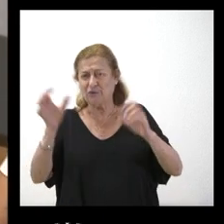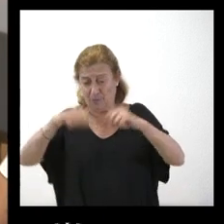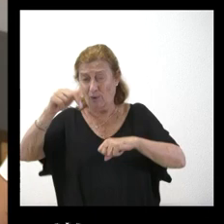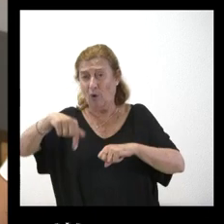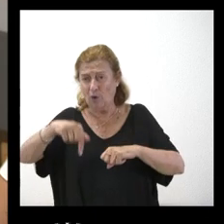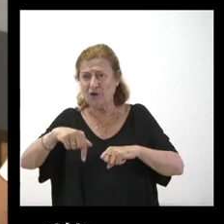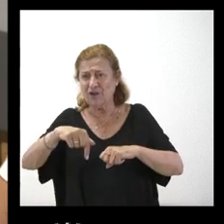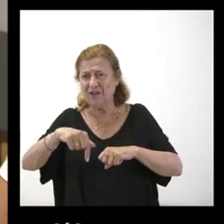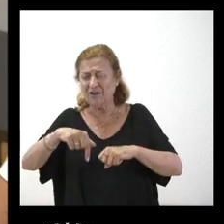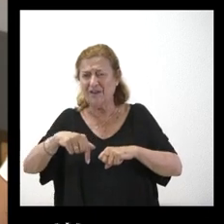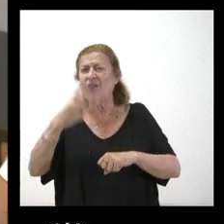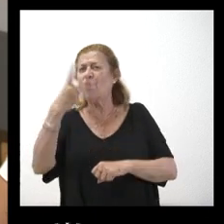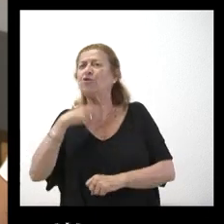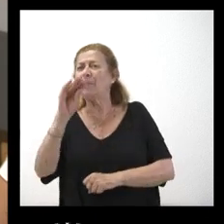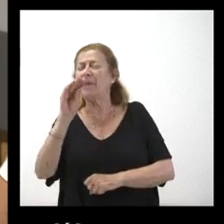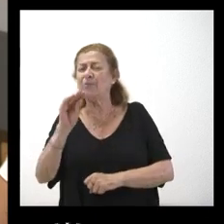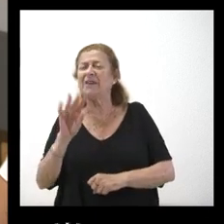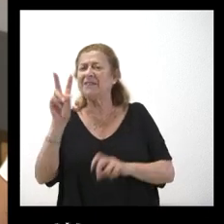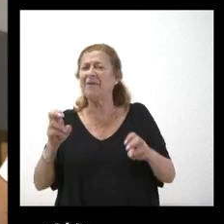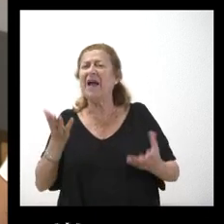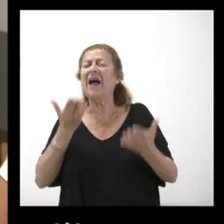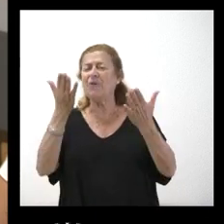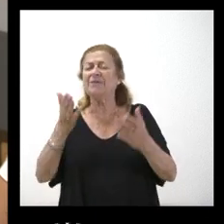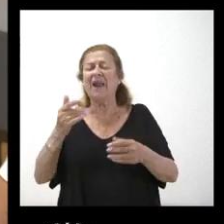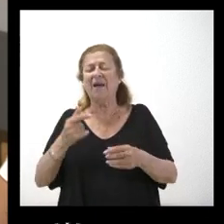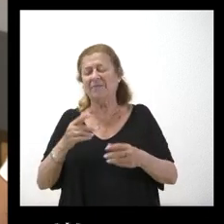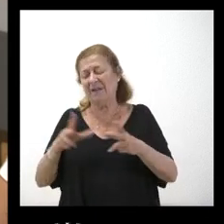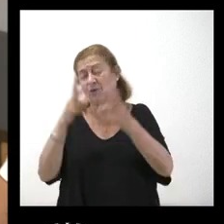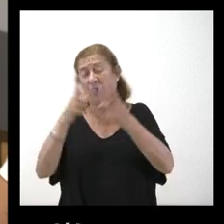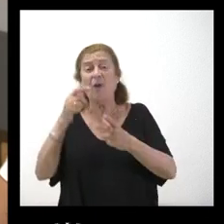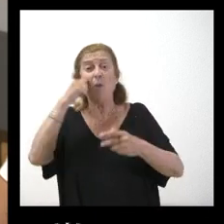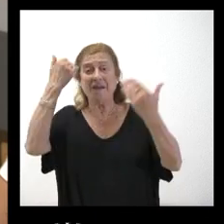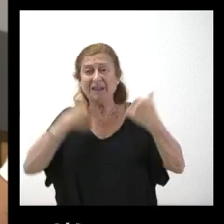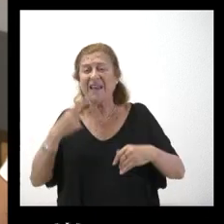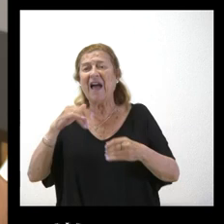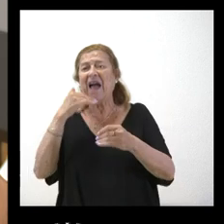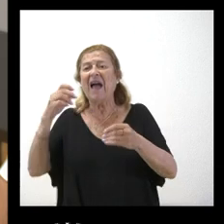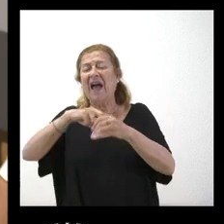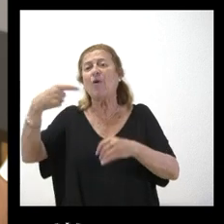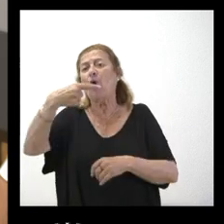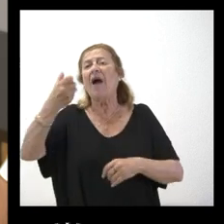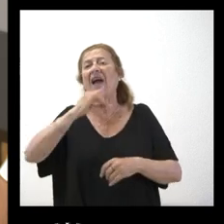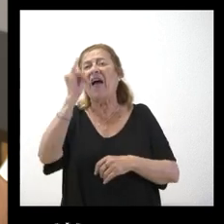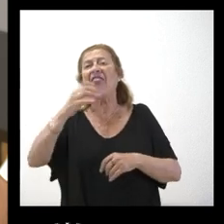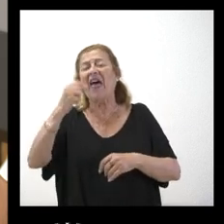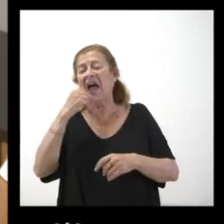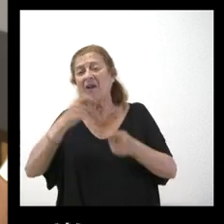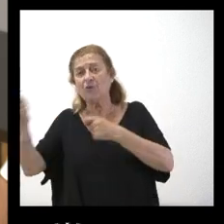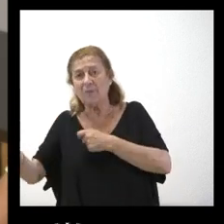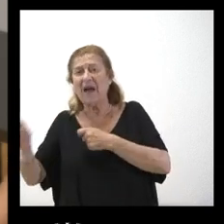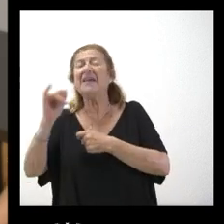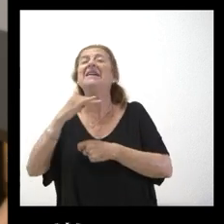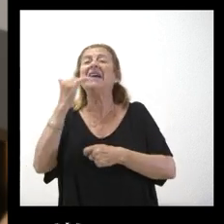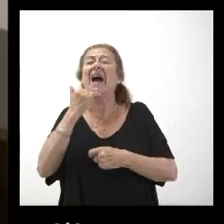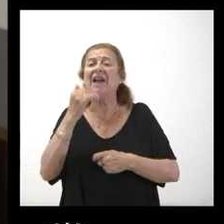tenía dos preguntas en cuanto a las ayudas de acción humanitaria Me gustaría saber si esta partida incluye algo para gaza Y si la junta ha destinado alguna